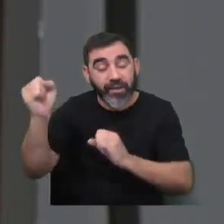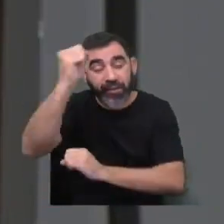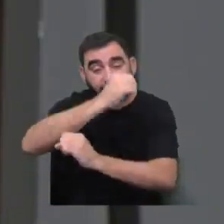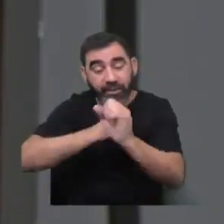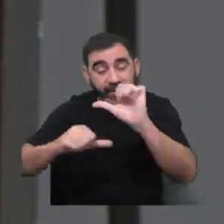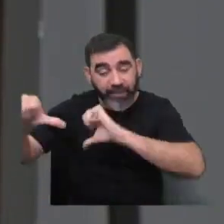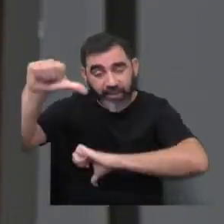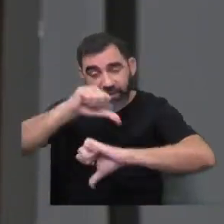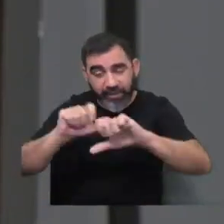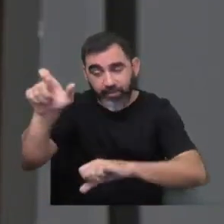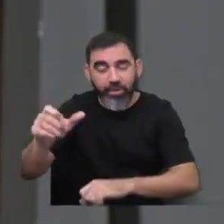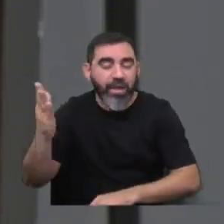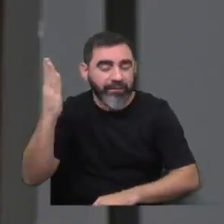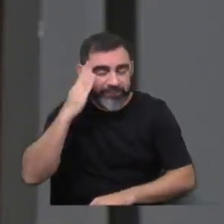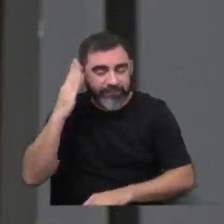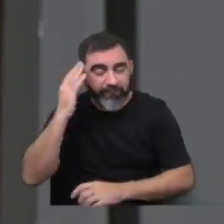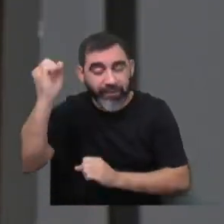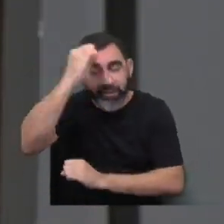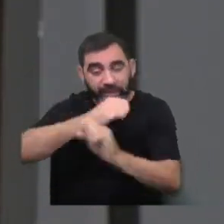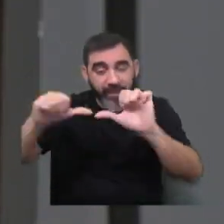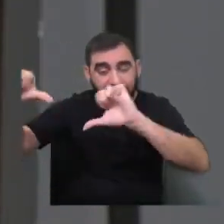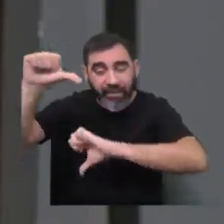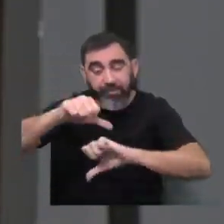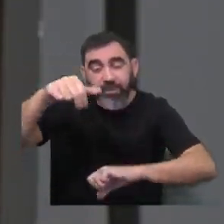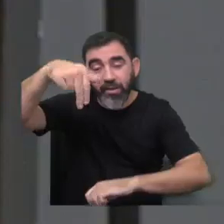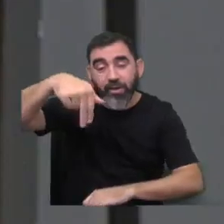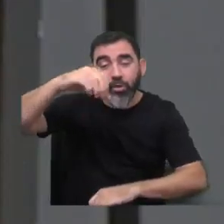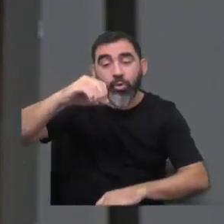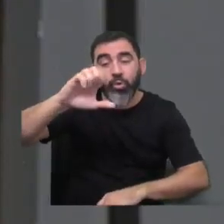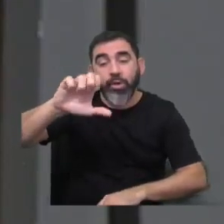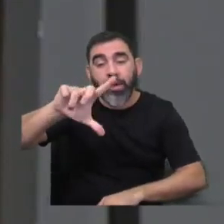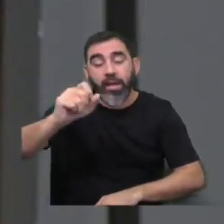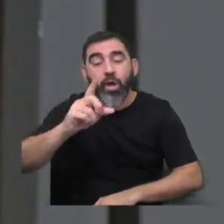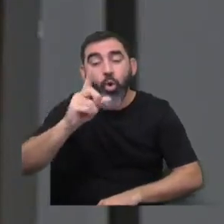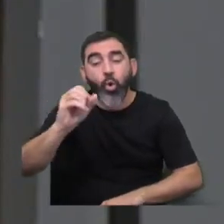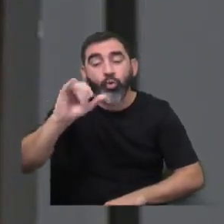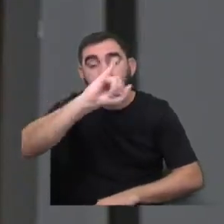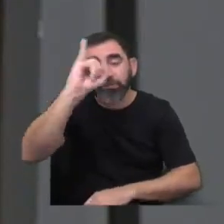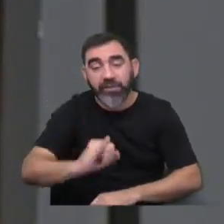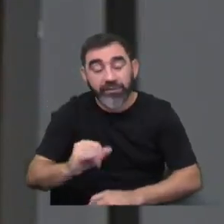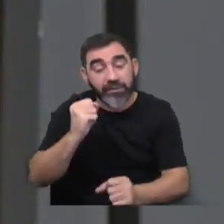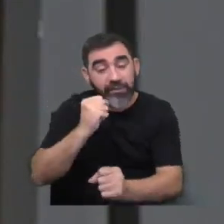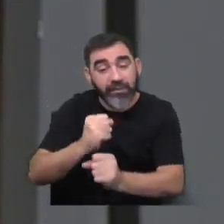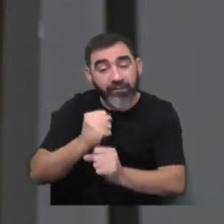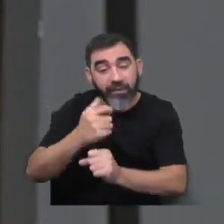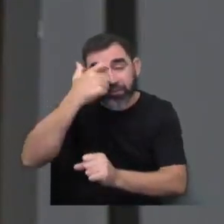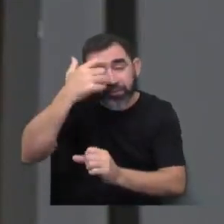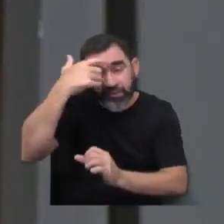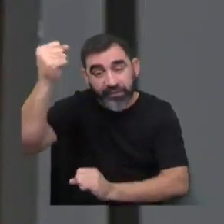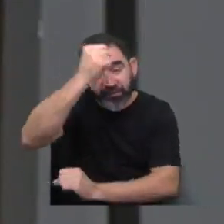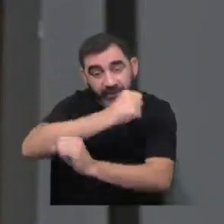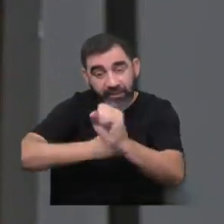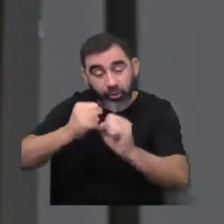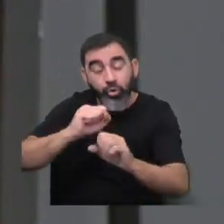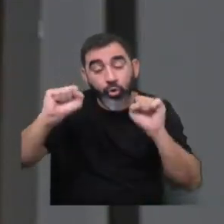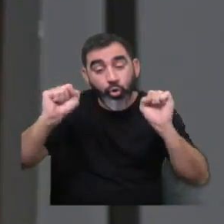hablar con gente que sabe, ¿no? Ingeniera química Noela González, que trabaja nada más que nada menos que en el sector de Ciencia y Tecnología de la